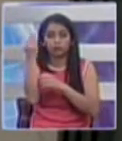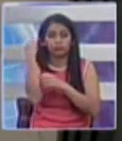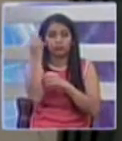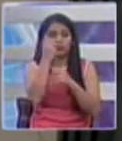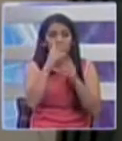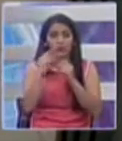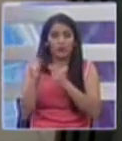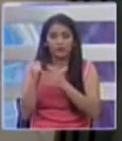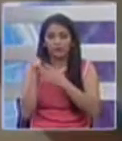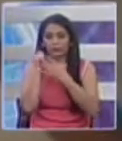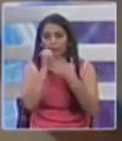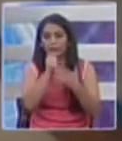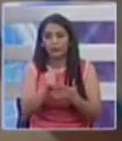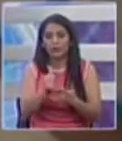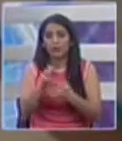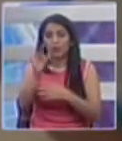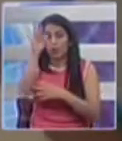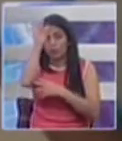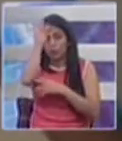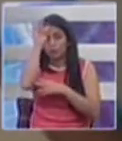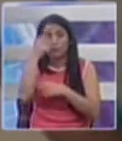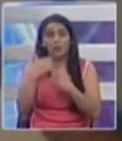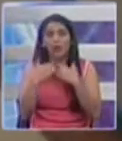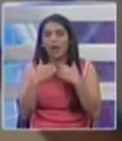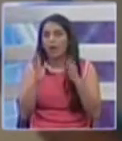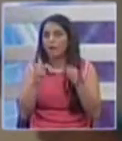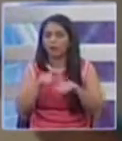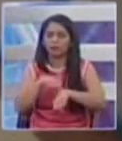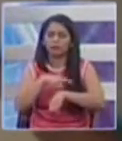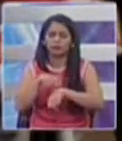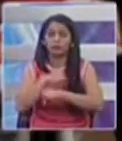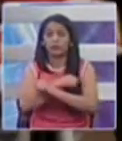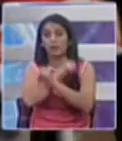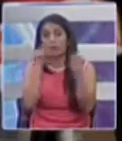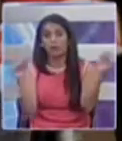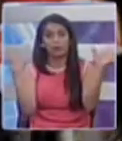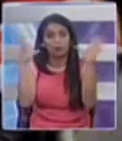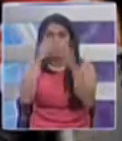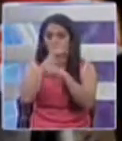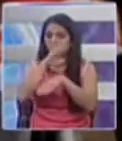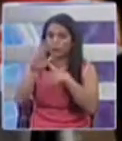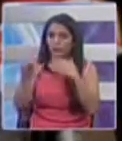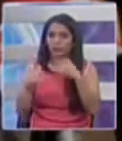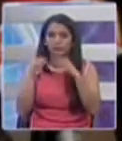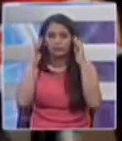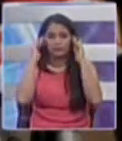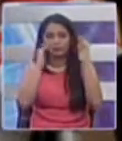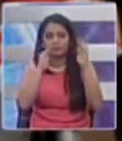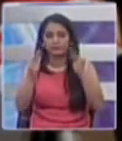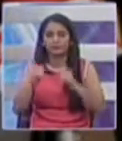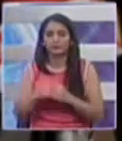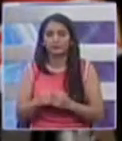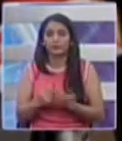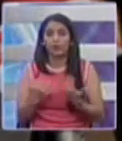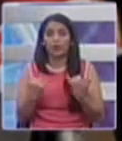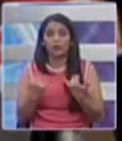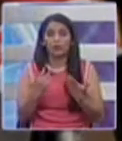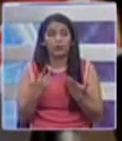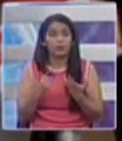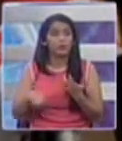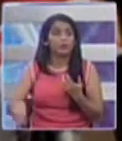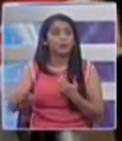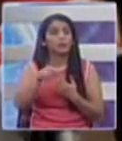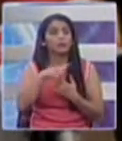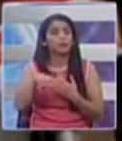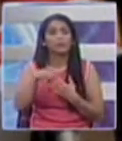todos los hospitales trabajarán las 24 horas del día a toda su capacidad. Nosotros en general lo que buscamos es garantizar las